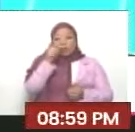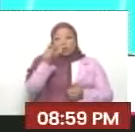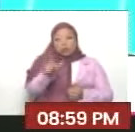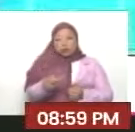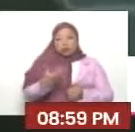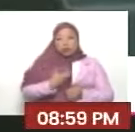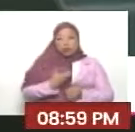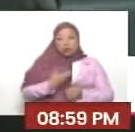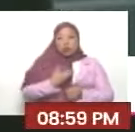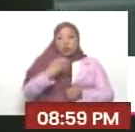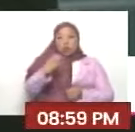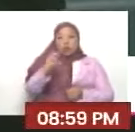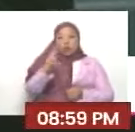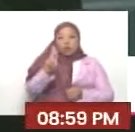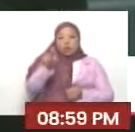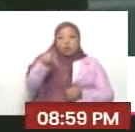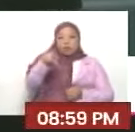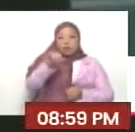alcalde de Cúpira.